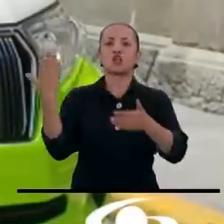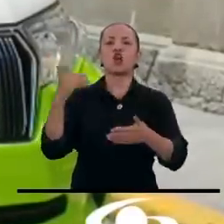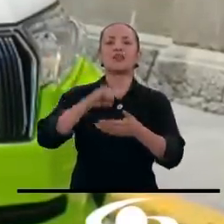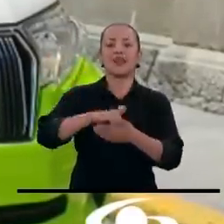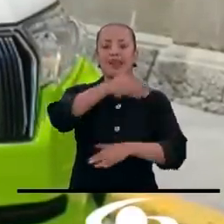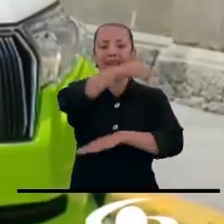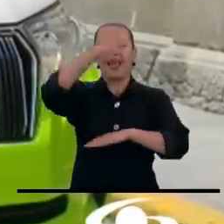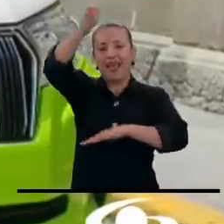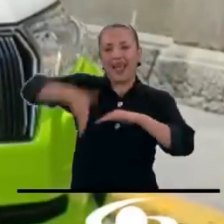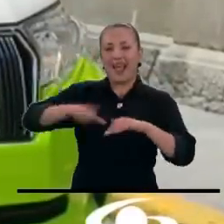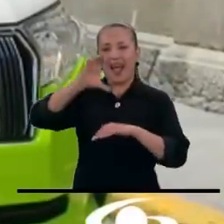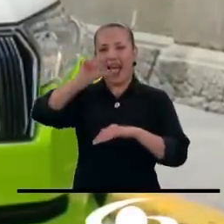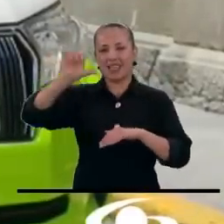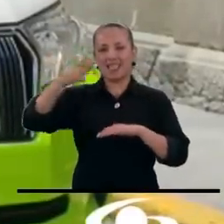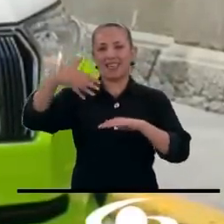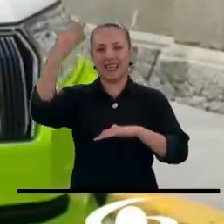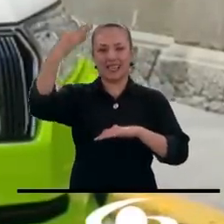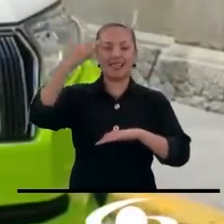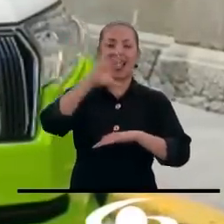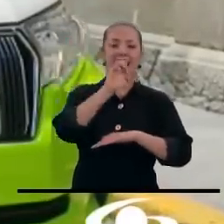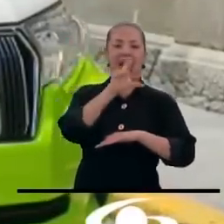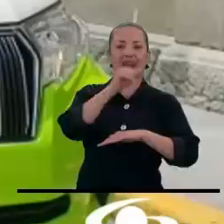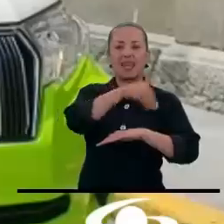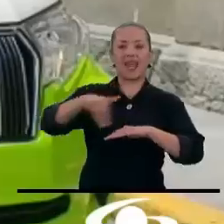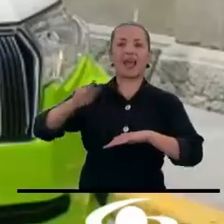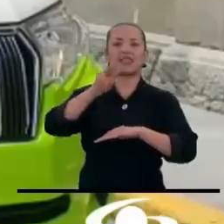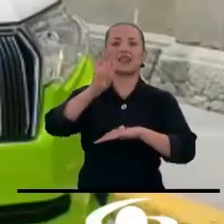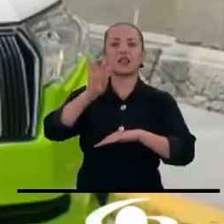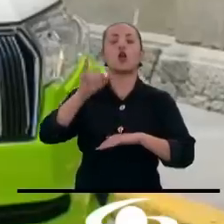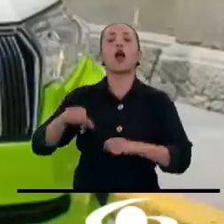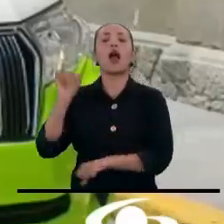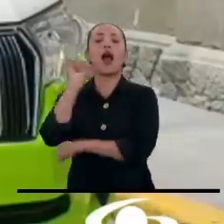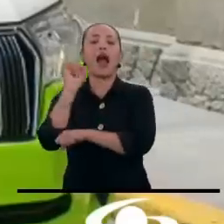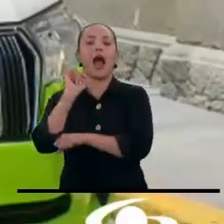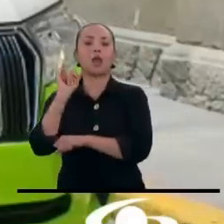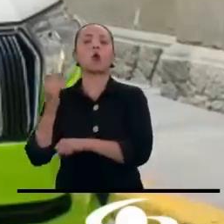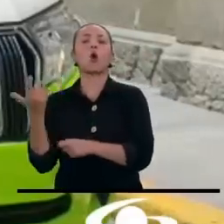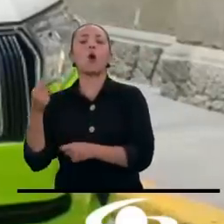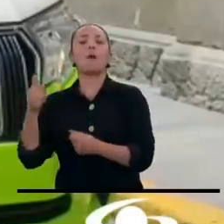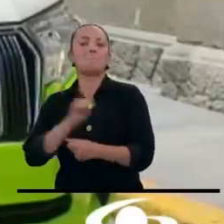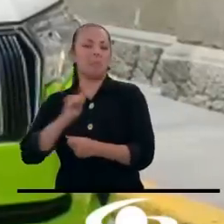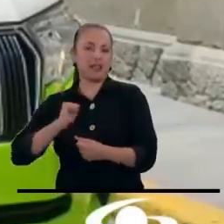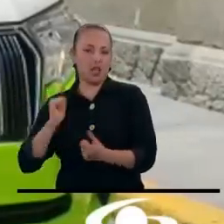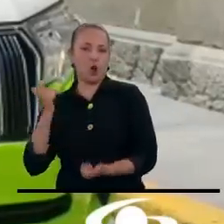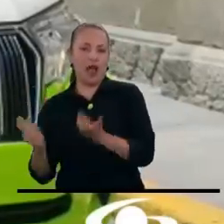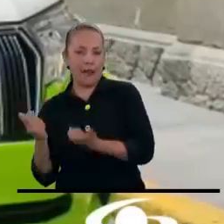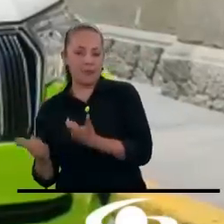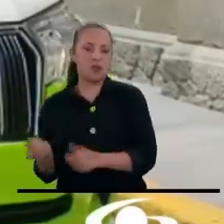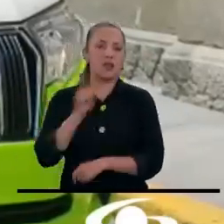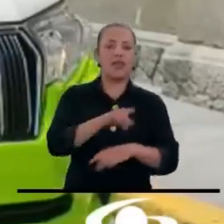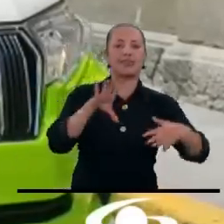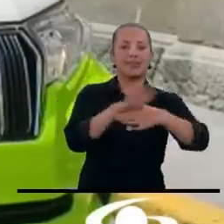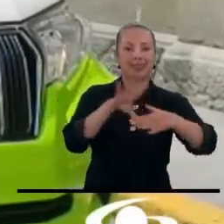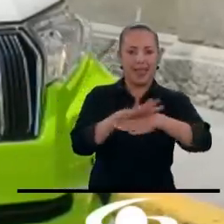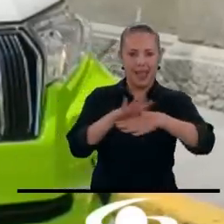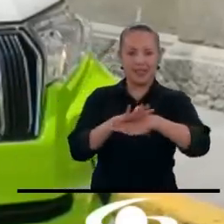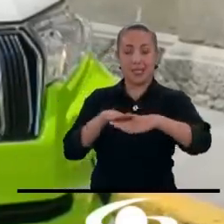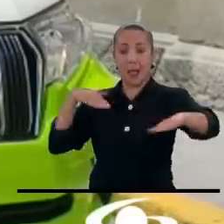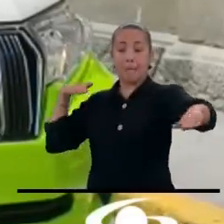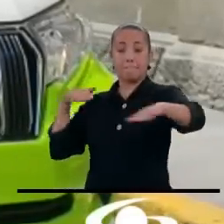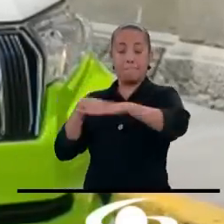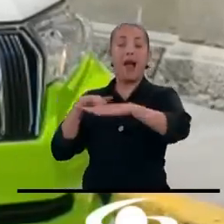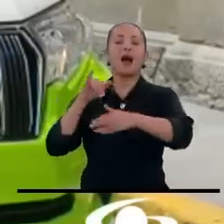con carrera 39, donde está involucrado un vehículo particular y un vehículo tipo taxi. De este evento resultan